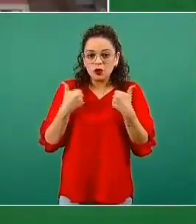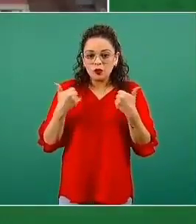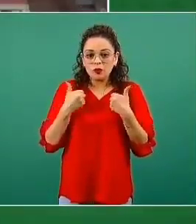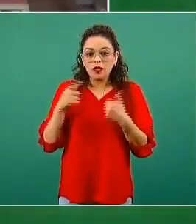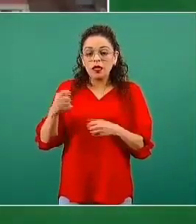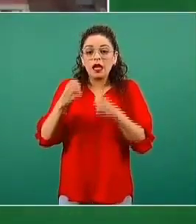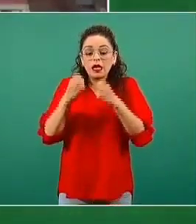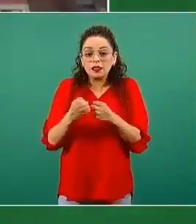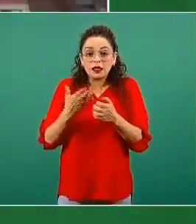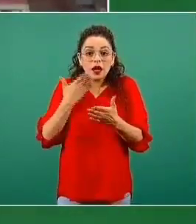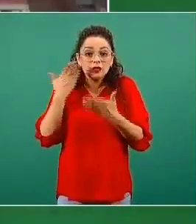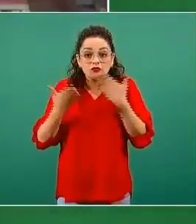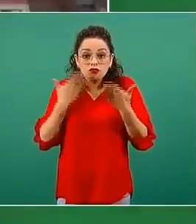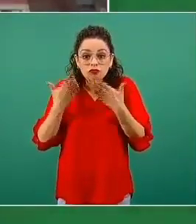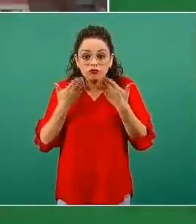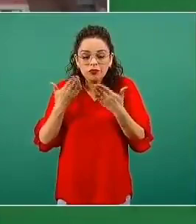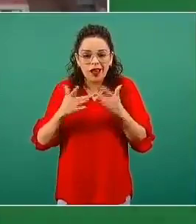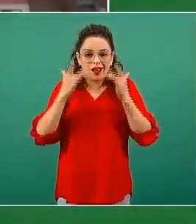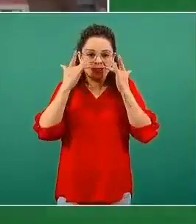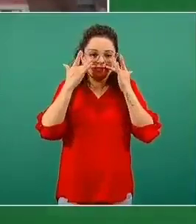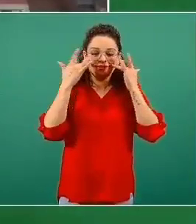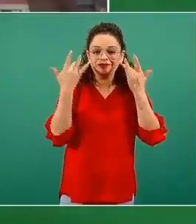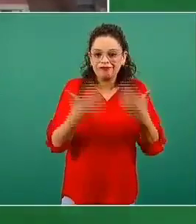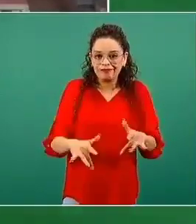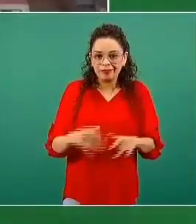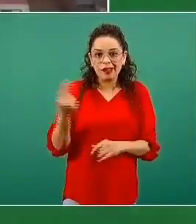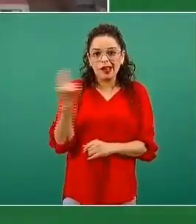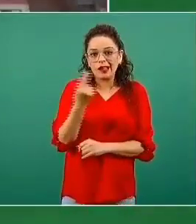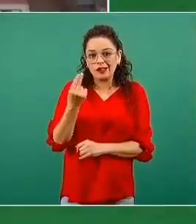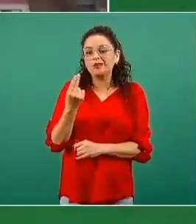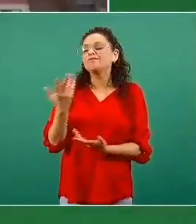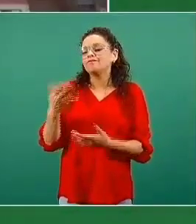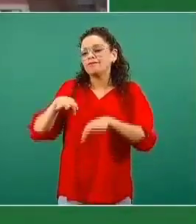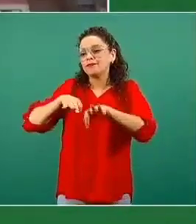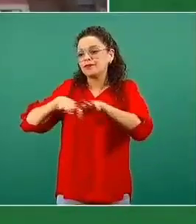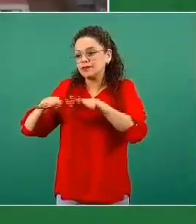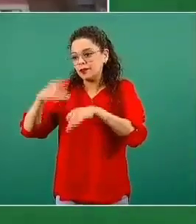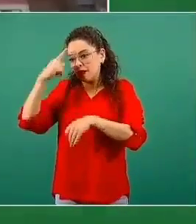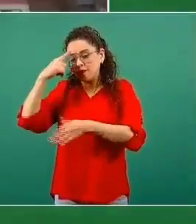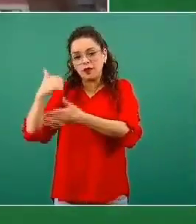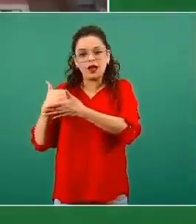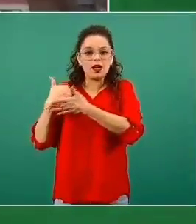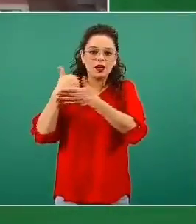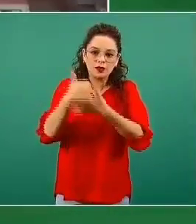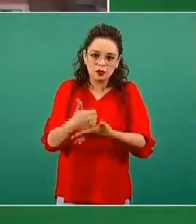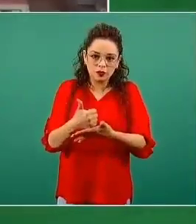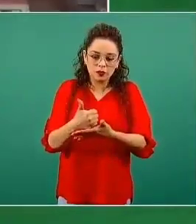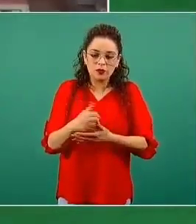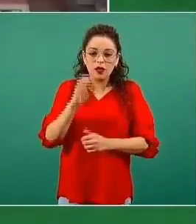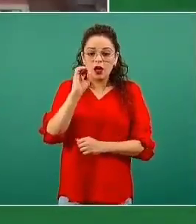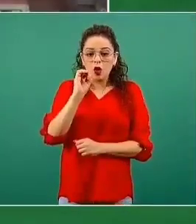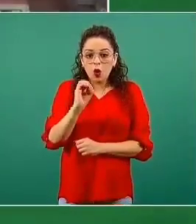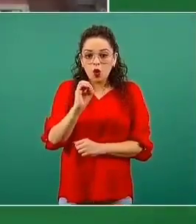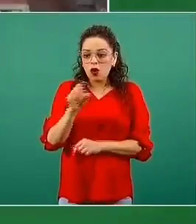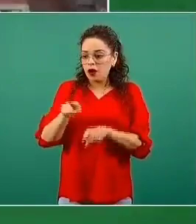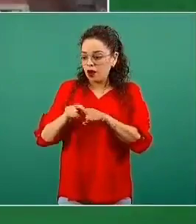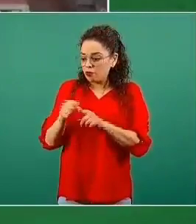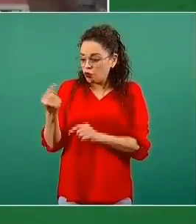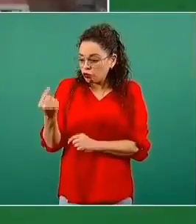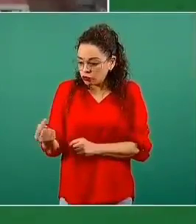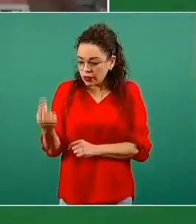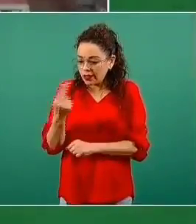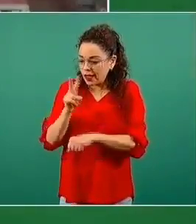en la etapa escolar dejen la escuela porque tienen que incorporarse al mercado de trabajo o porque tienen que cuidar hermanos pequeños